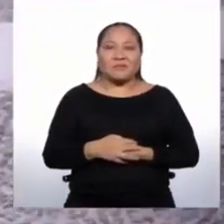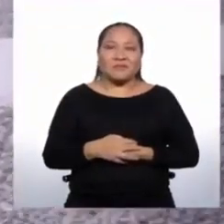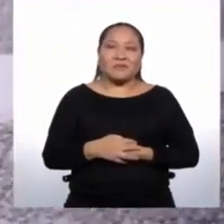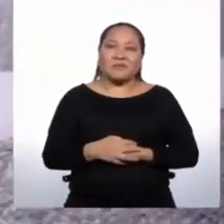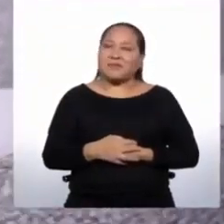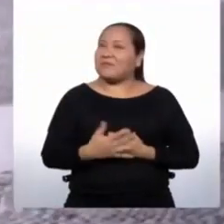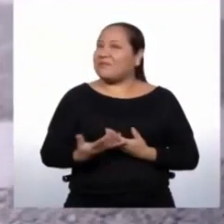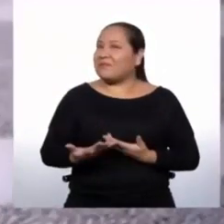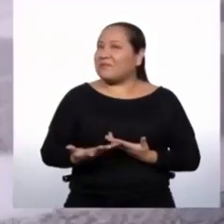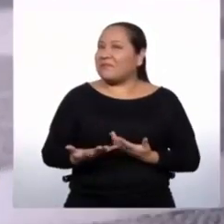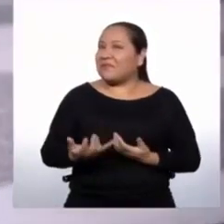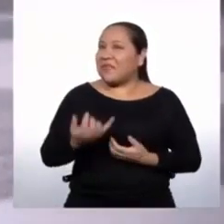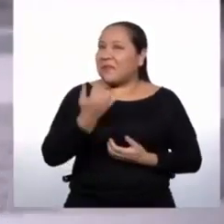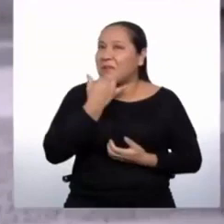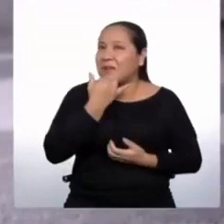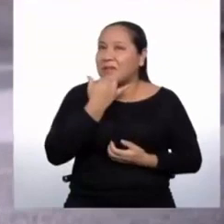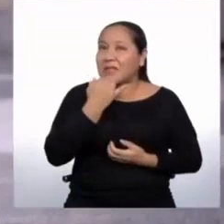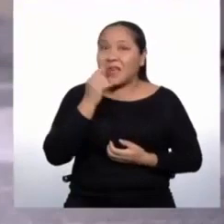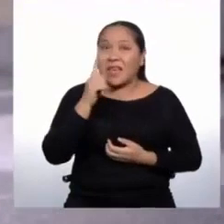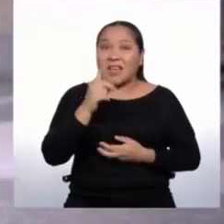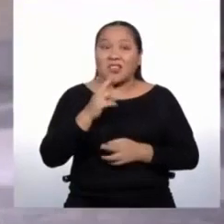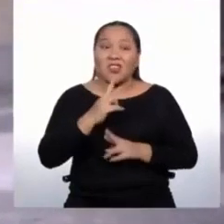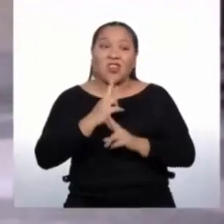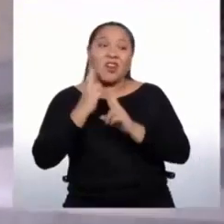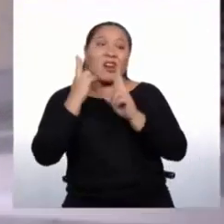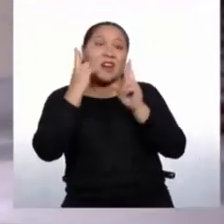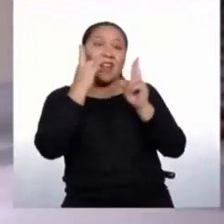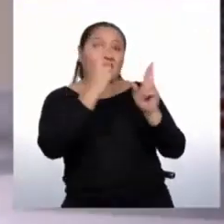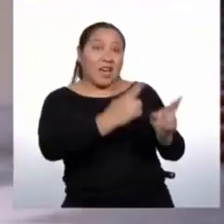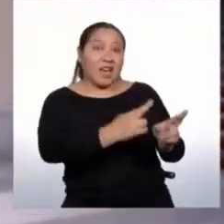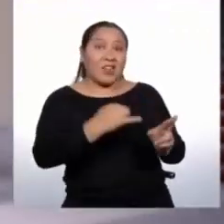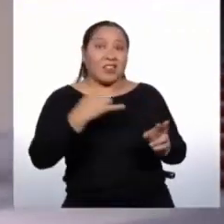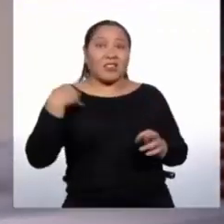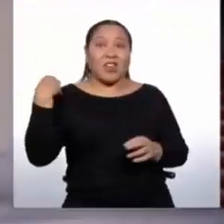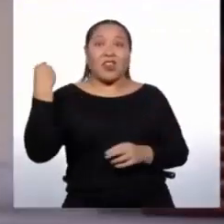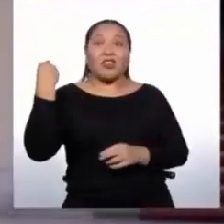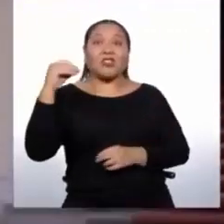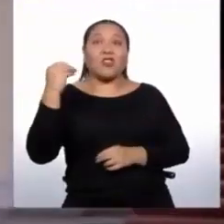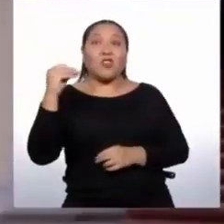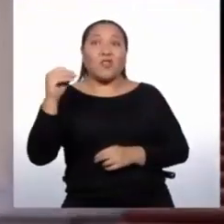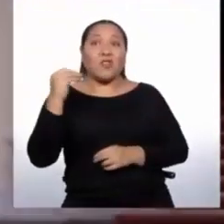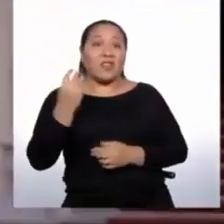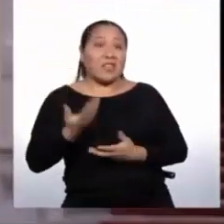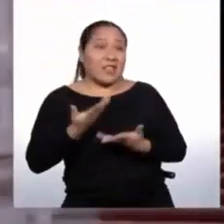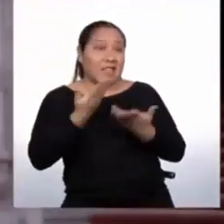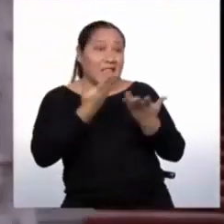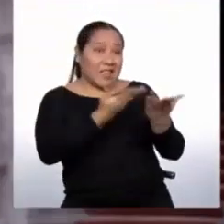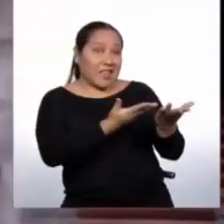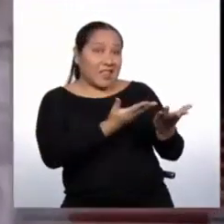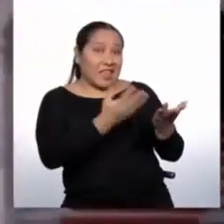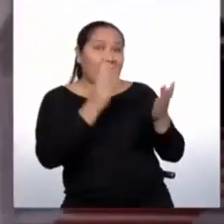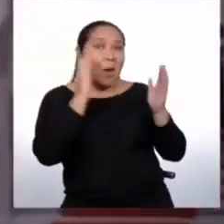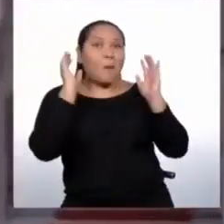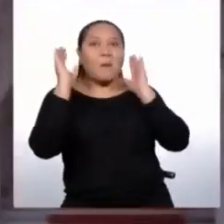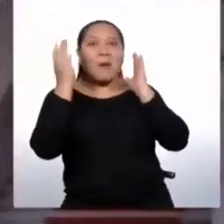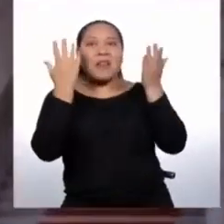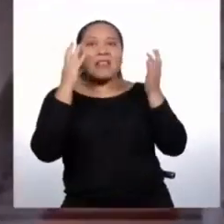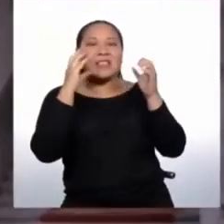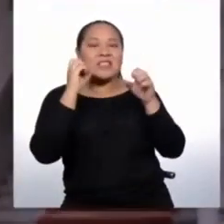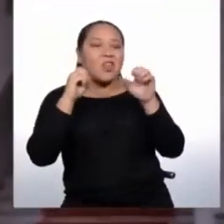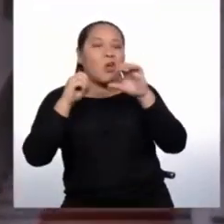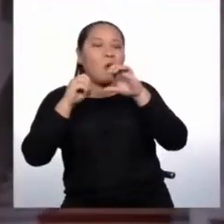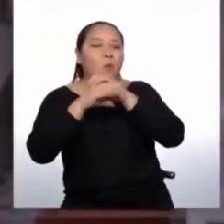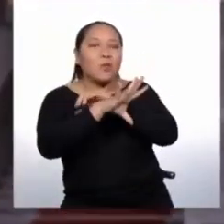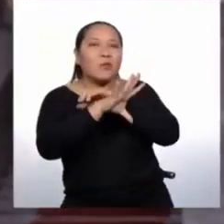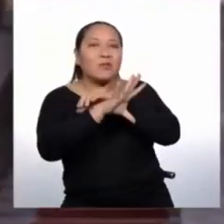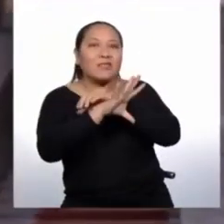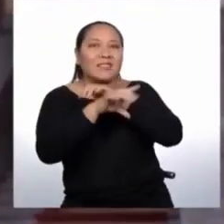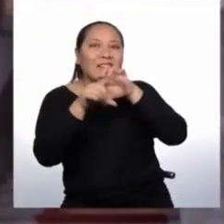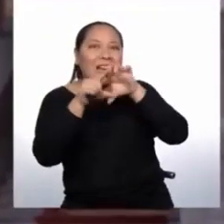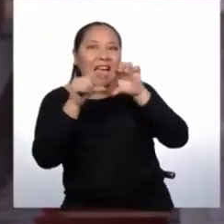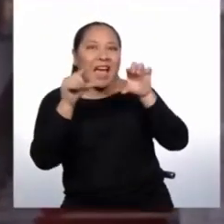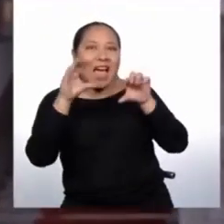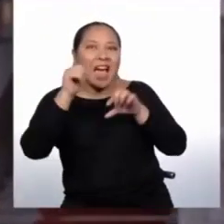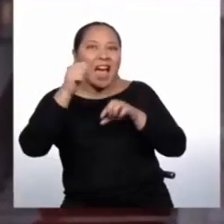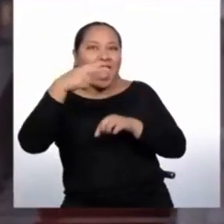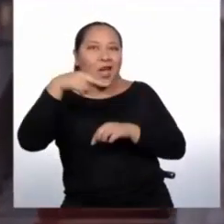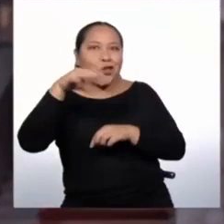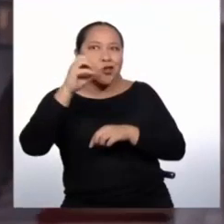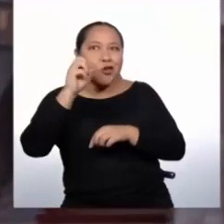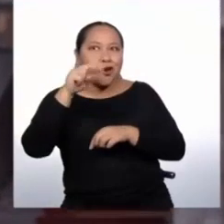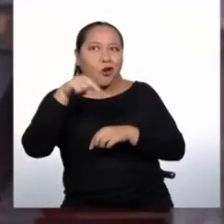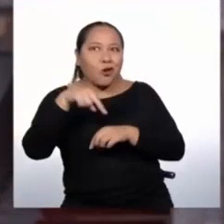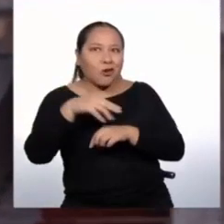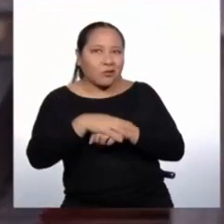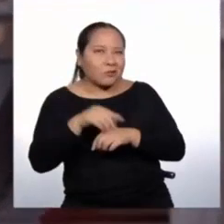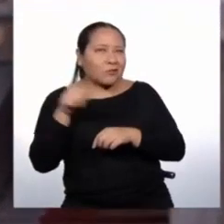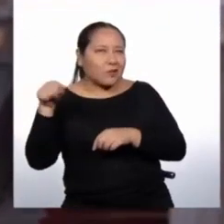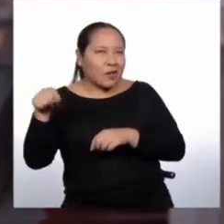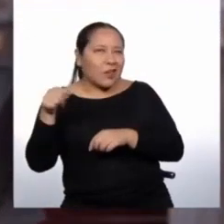Moraleja. Los regalos que los chicos hacen a los grandes son como el cañoncito de don Ramón Castilla. Traen entripado